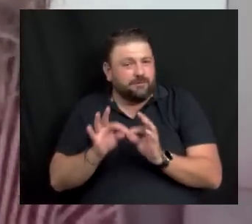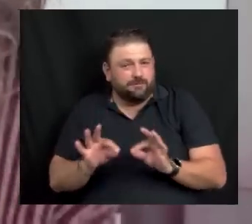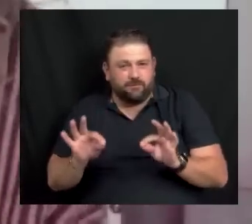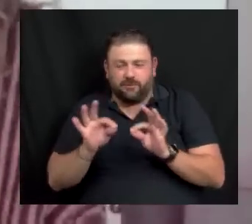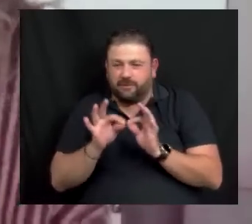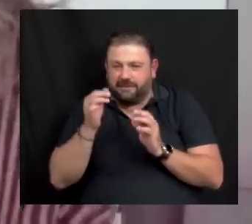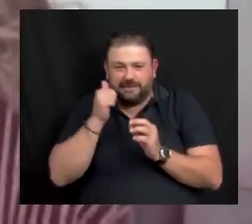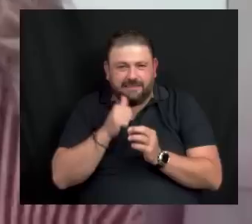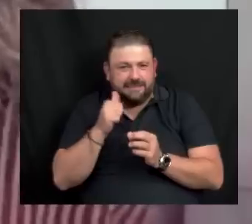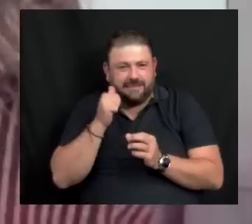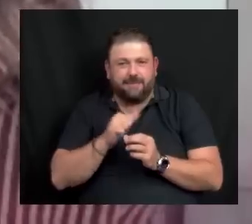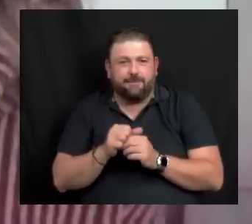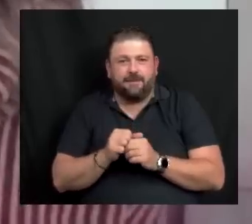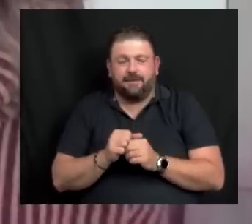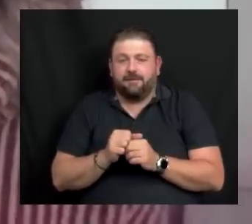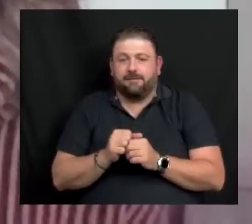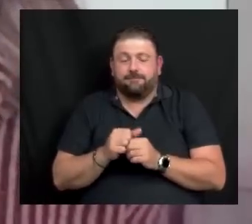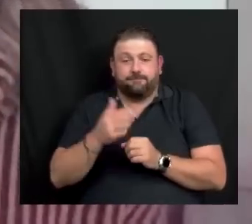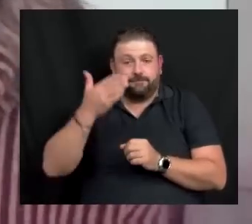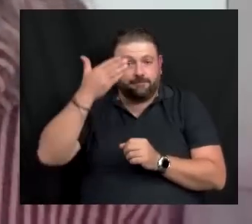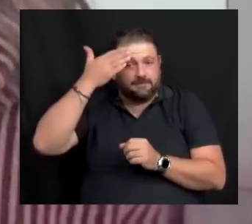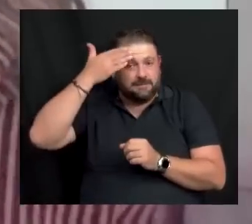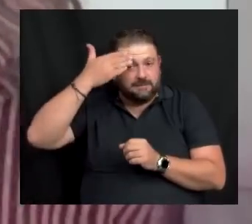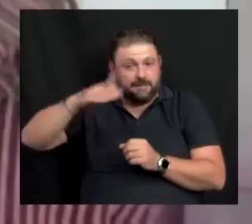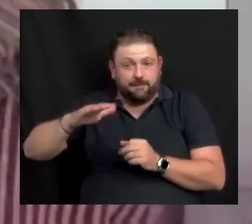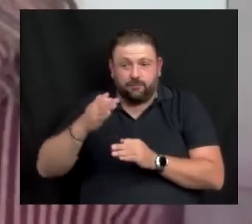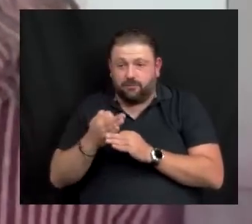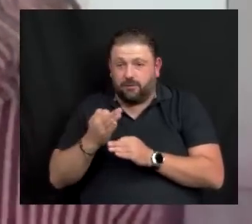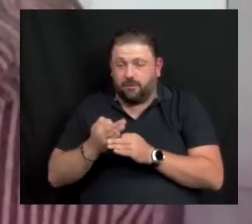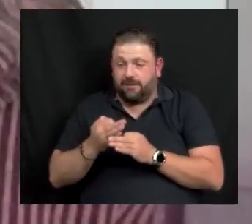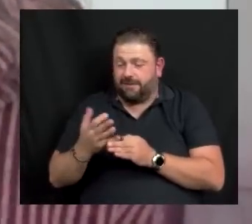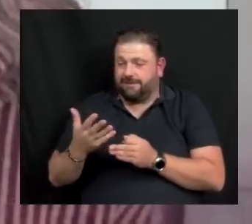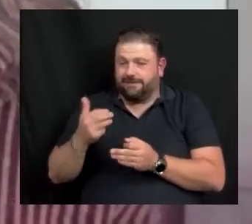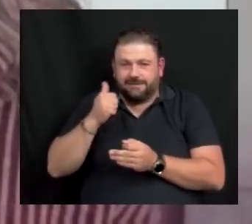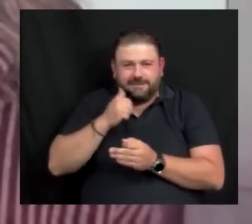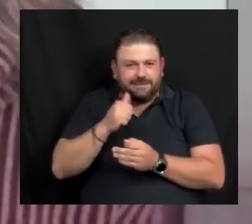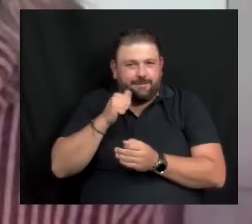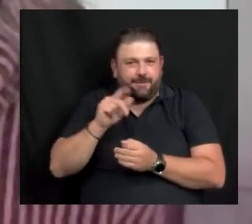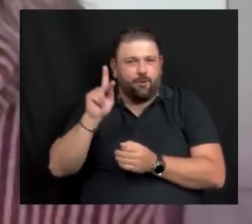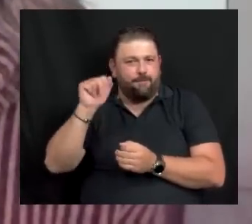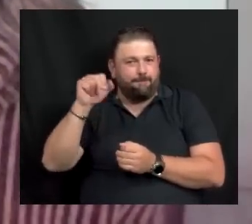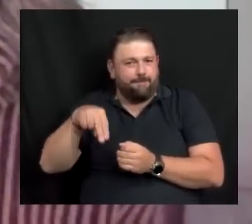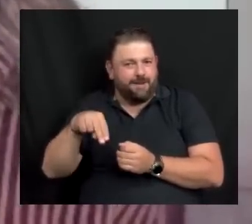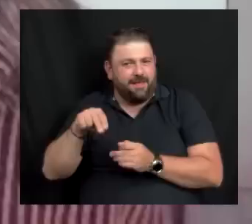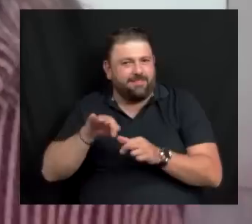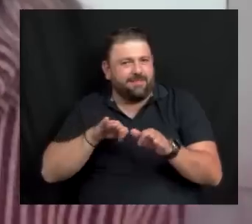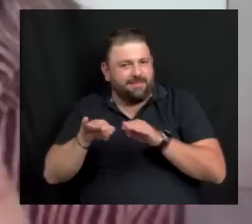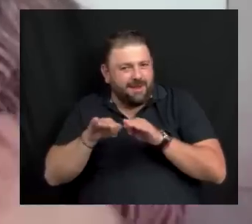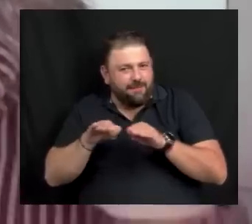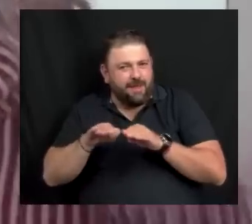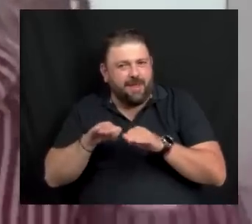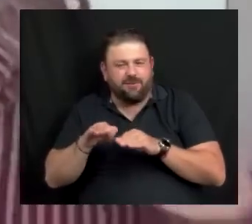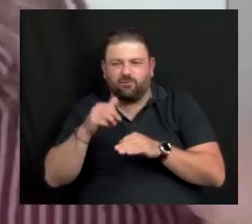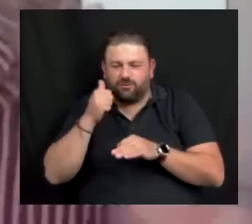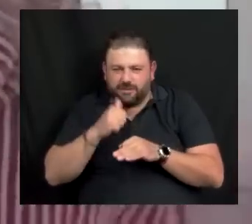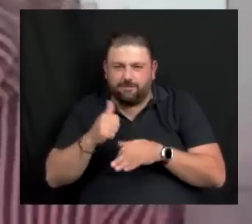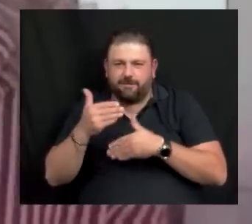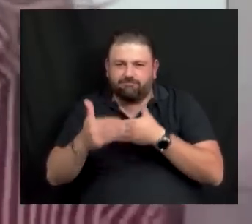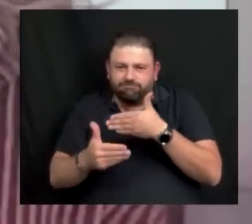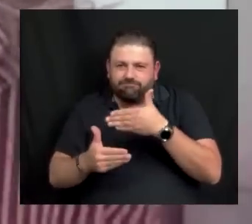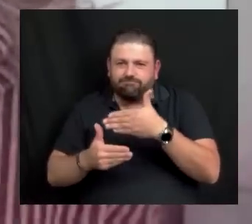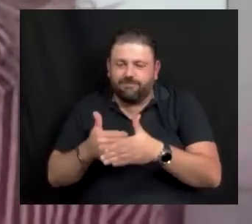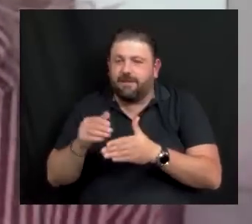gente de nosotros. Estamos generando, obviamente, nuestro plan de trabajo donde si todos caminamos